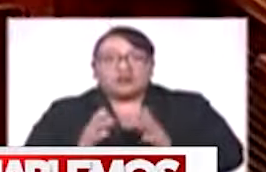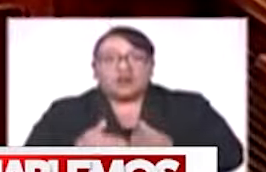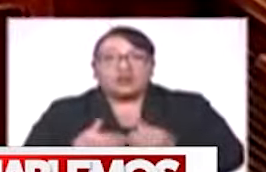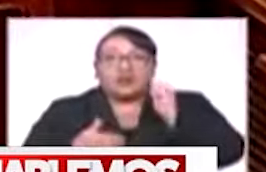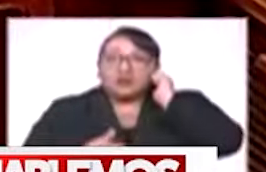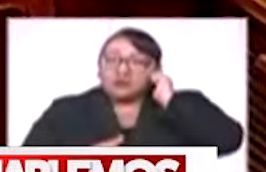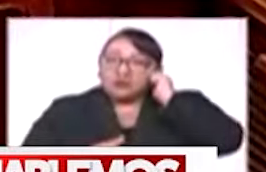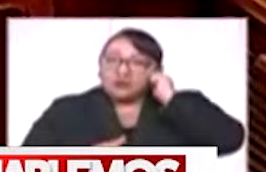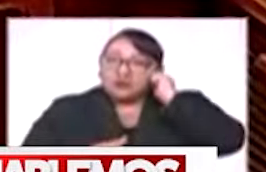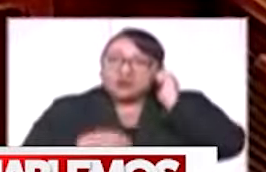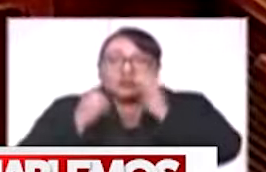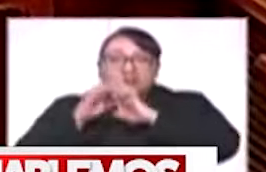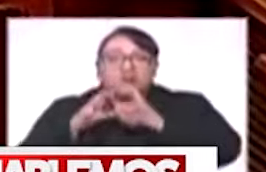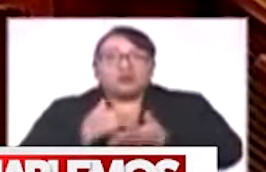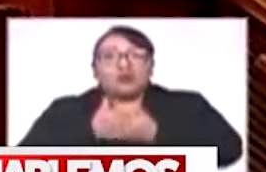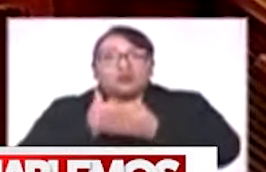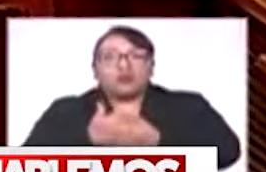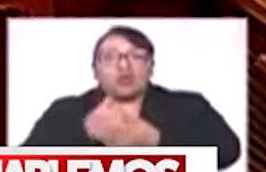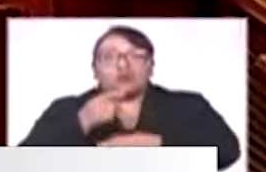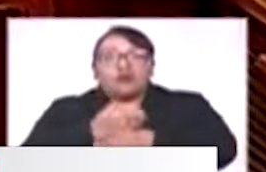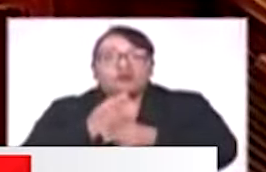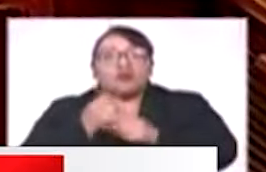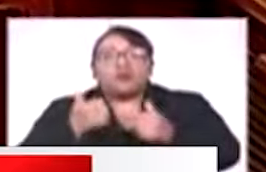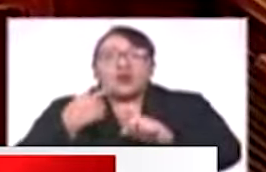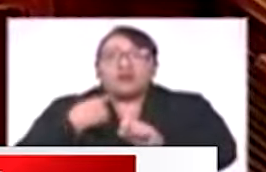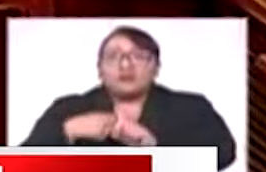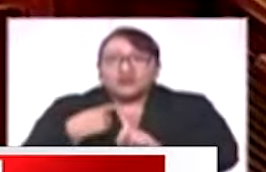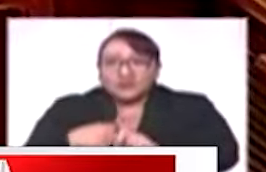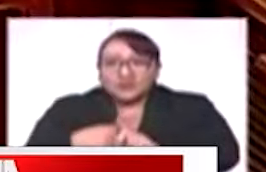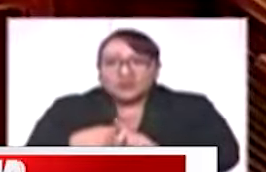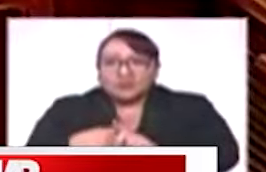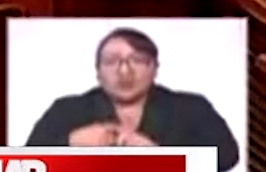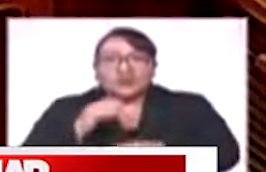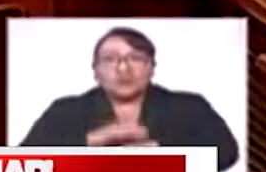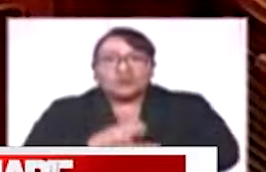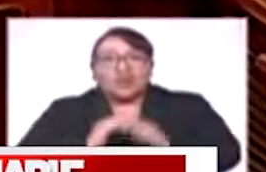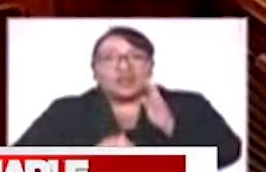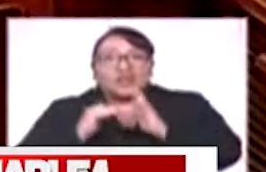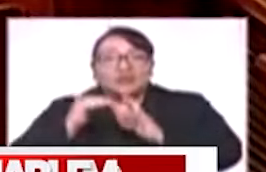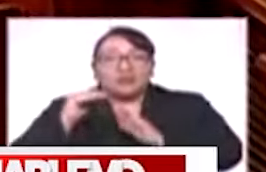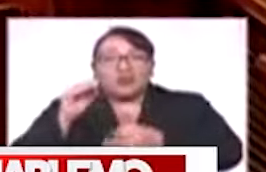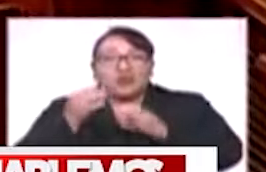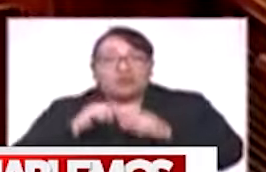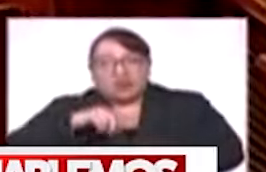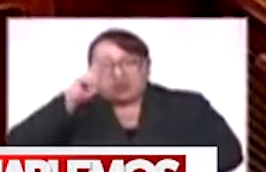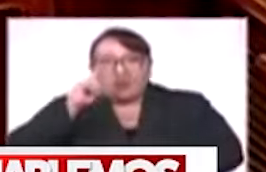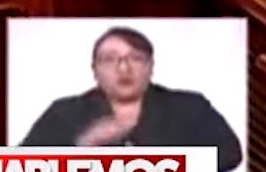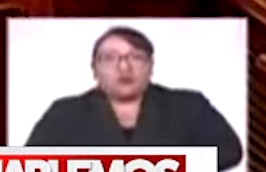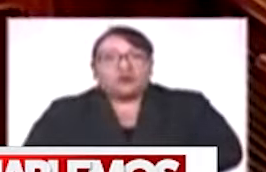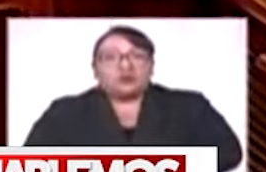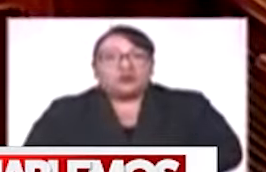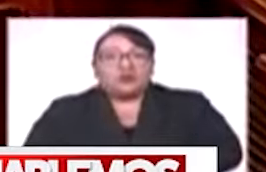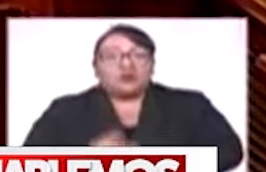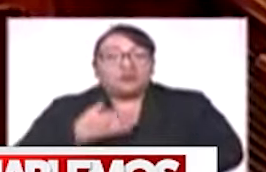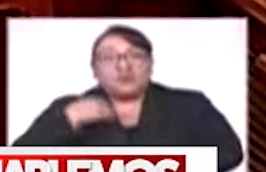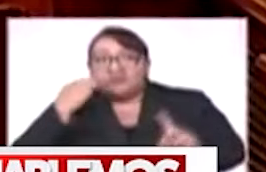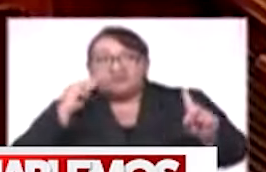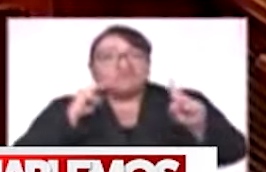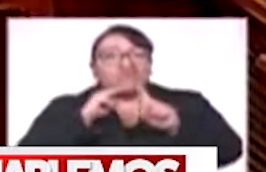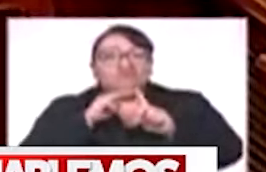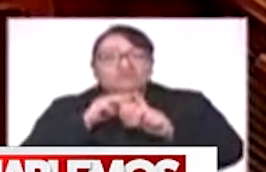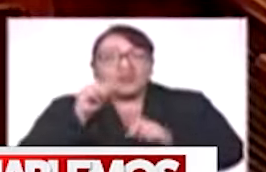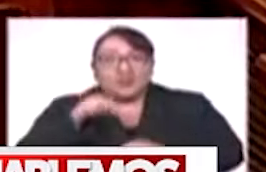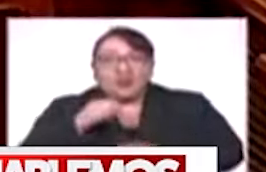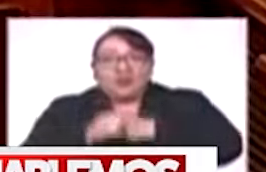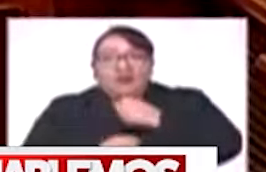que la minería contribuya de una manera positiva al crecimiento económico de nuestro país. Nuestra meta para